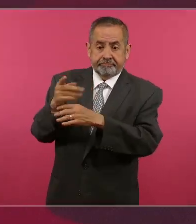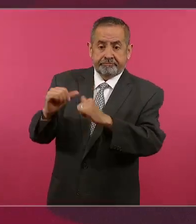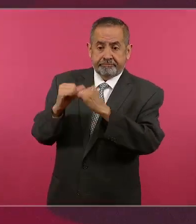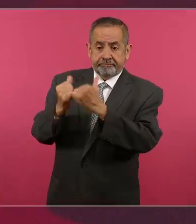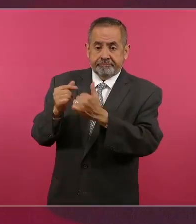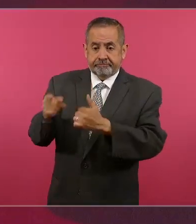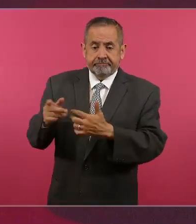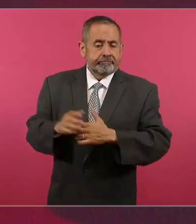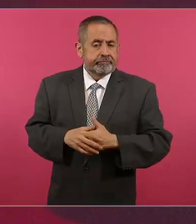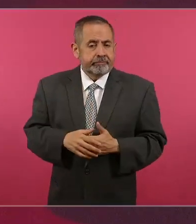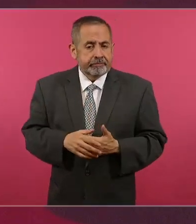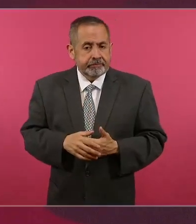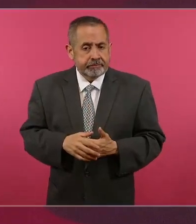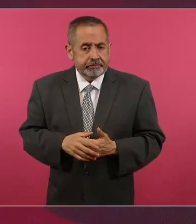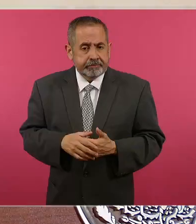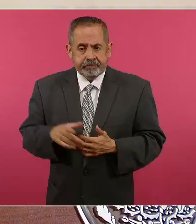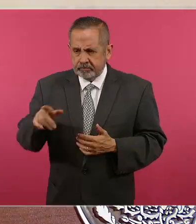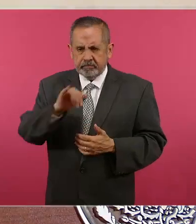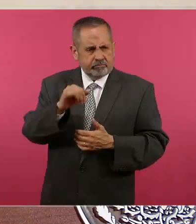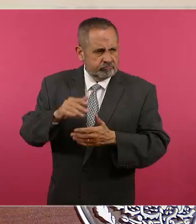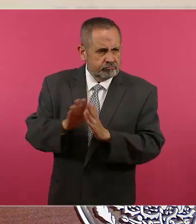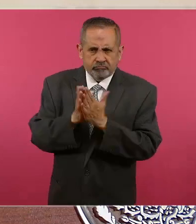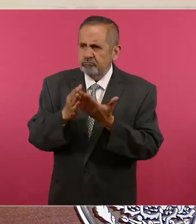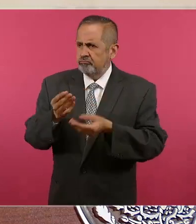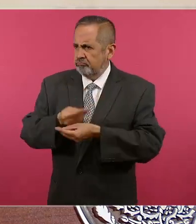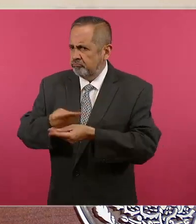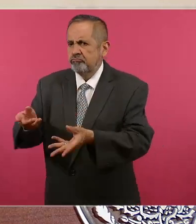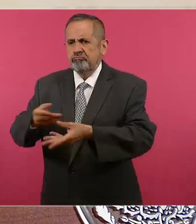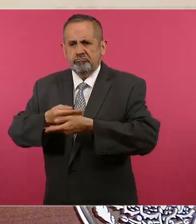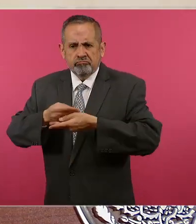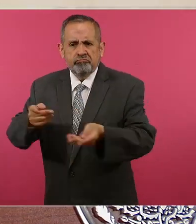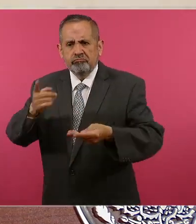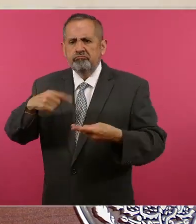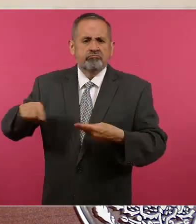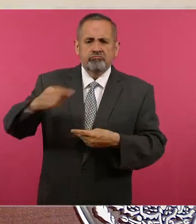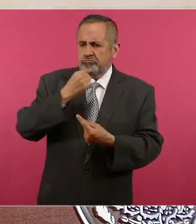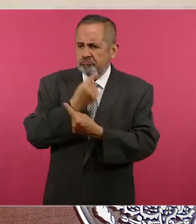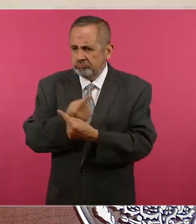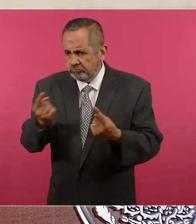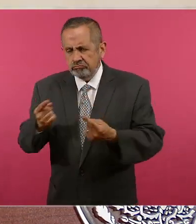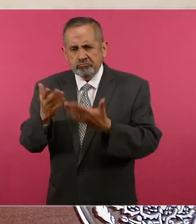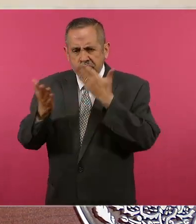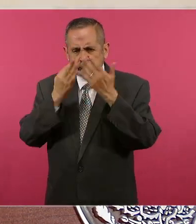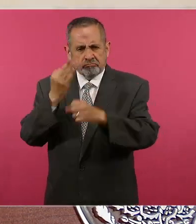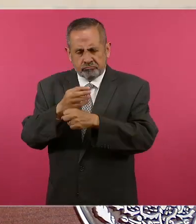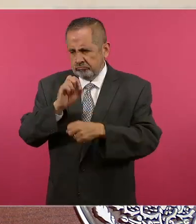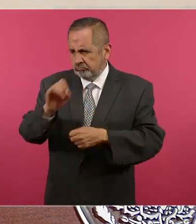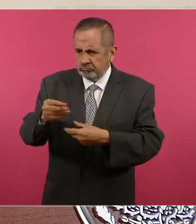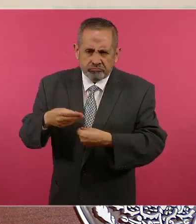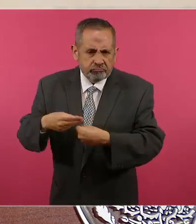pues porque se entreguen los libros a los niños, a los estudiantes.